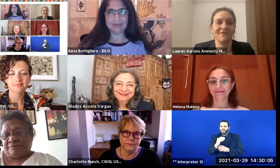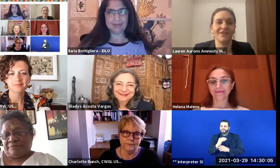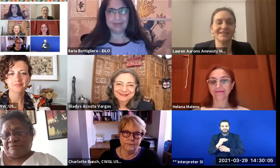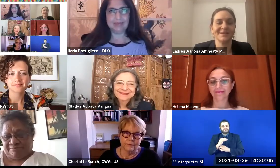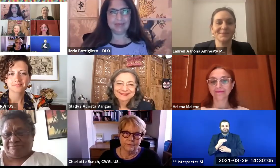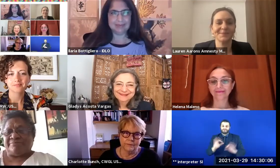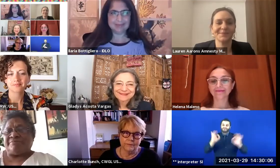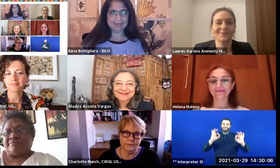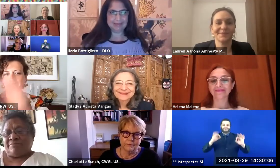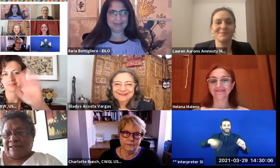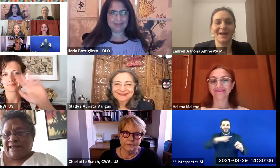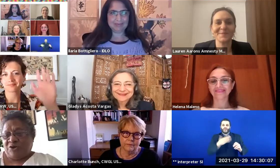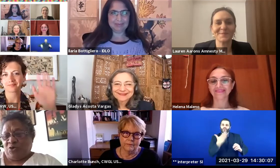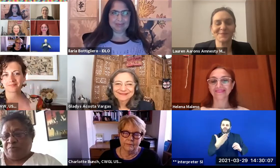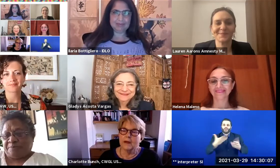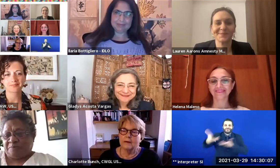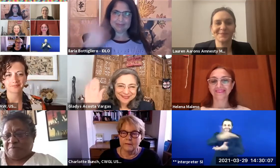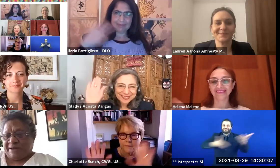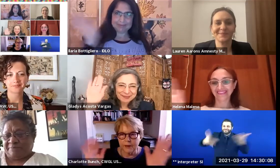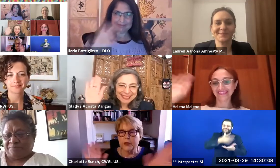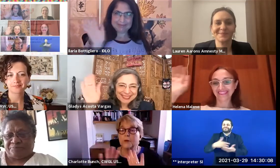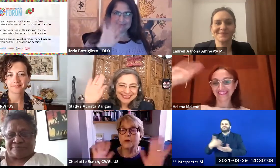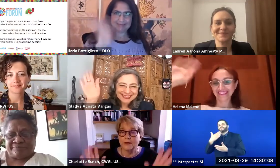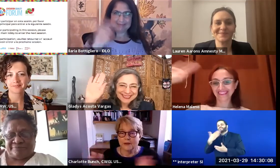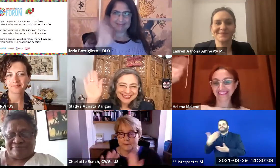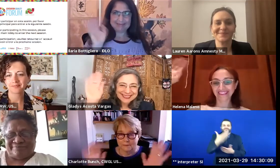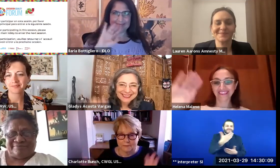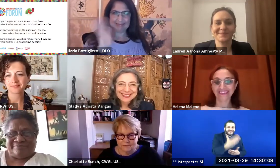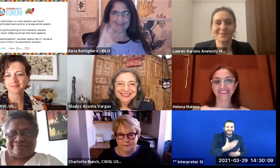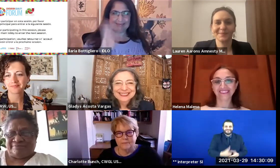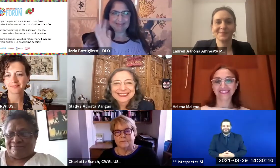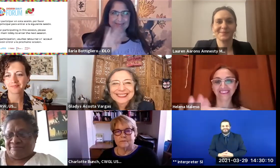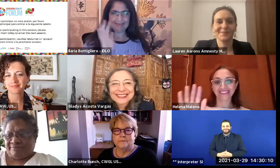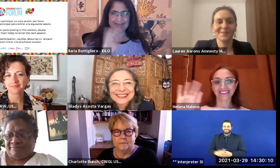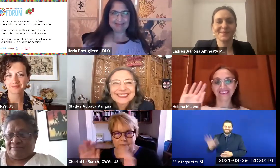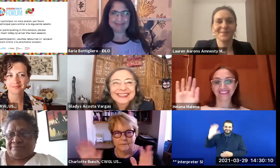rest of the conference. Goodbye. Thank you, Lauren.